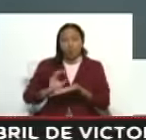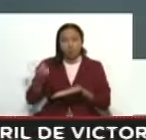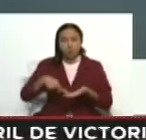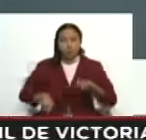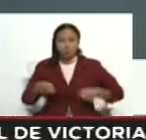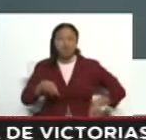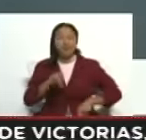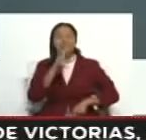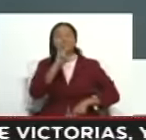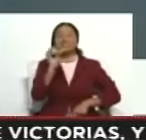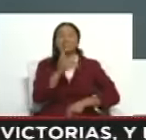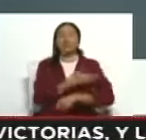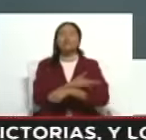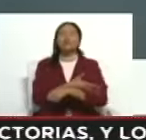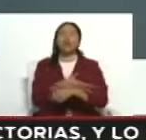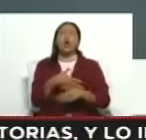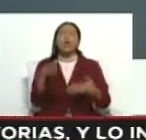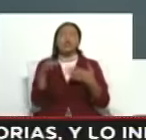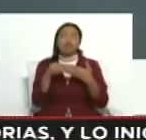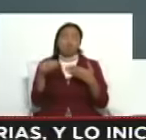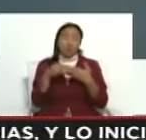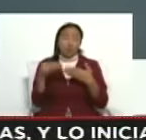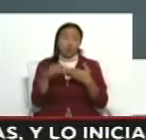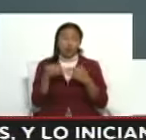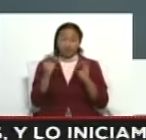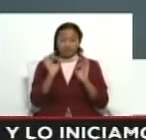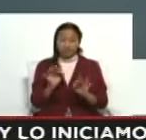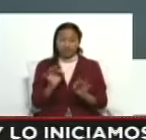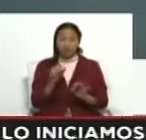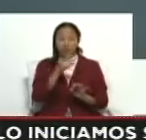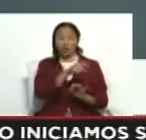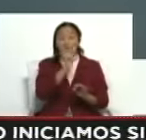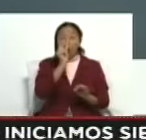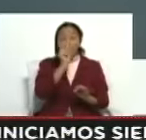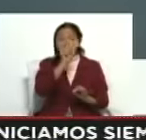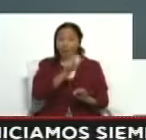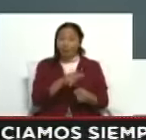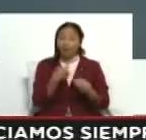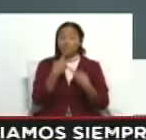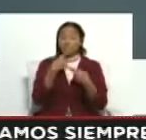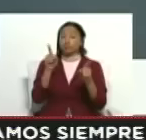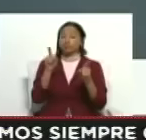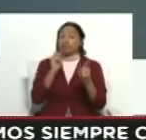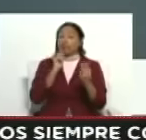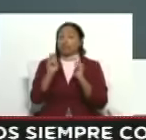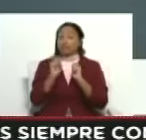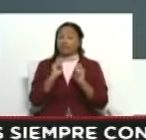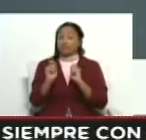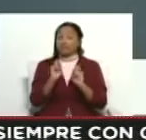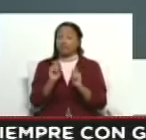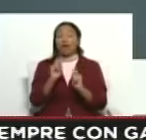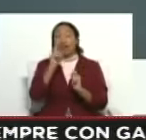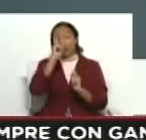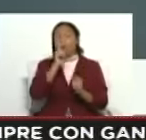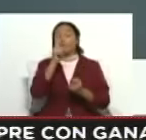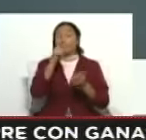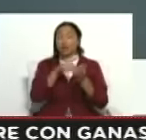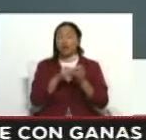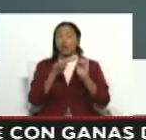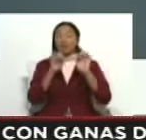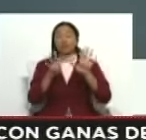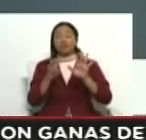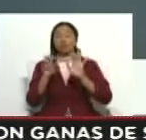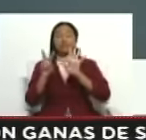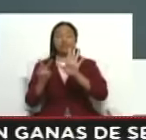300.000 millones de dólares. Y en ese momento, cuando Ullar Pietri da esa entrevista, en el año 1975,